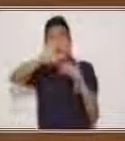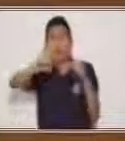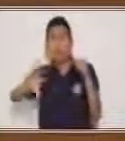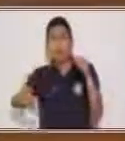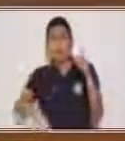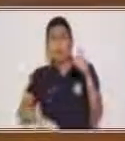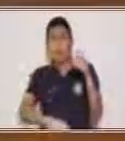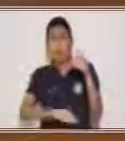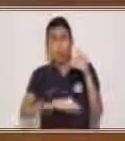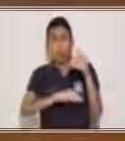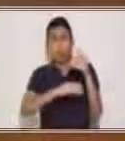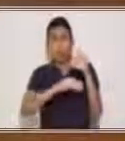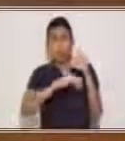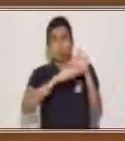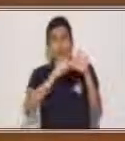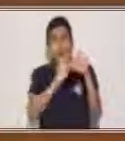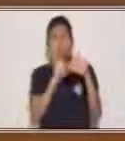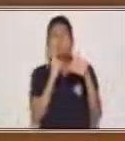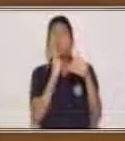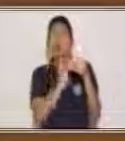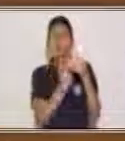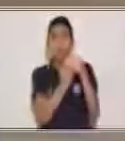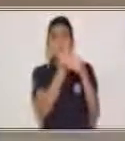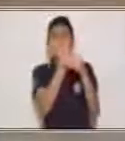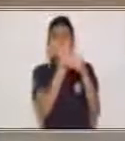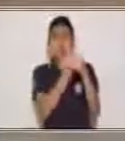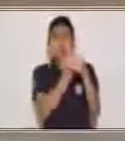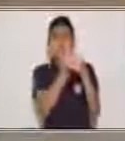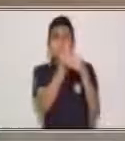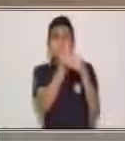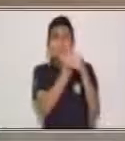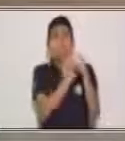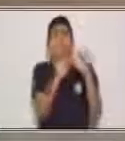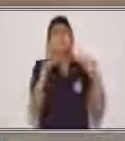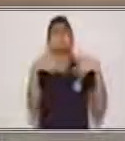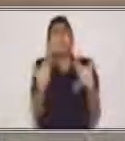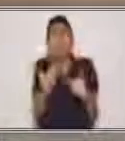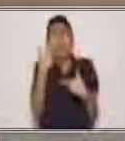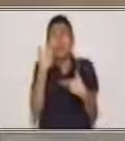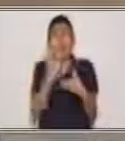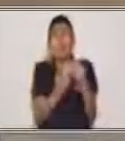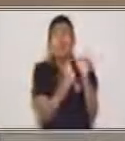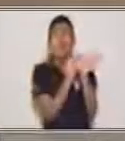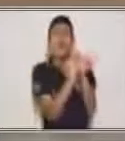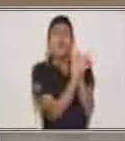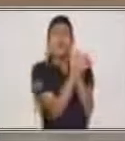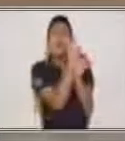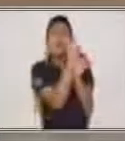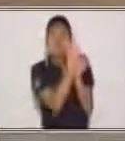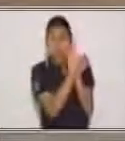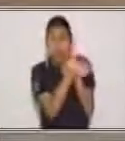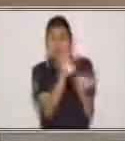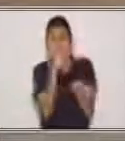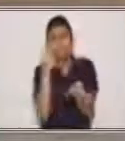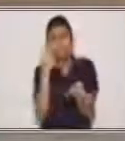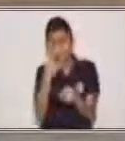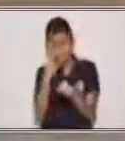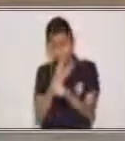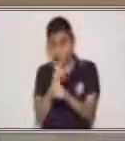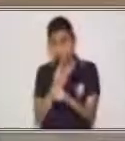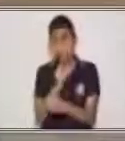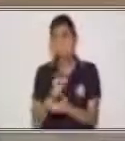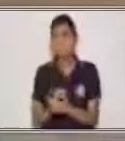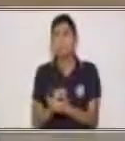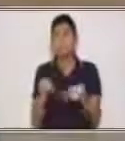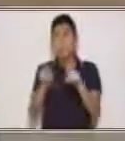con ayuda de un adulto, coloqué el vaso, el agua, vi primero que la vela se apagó y que el agua se absorbió.